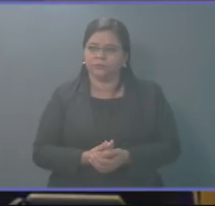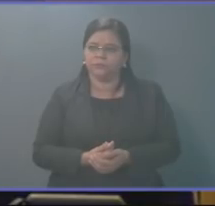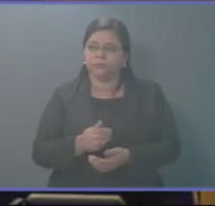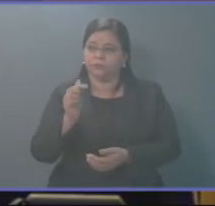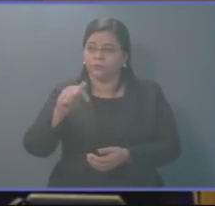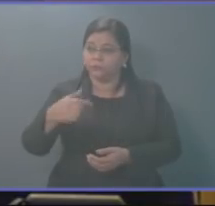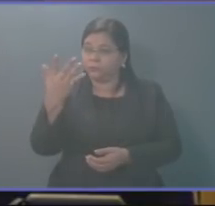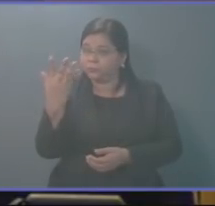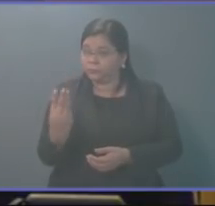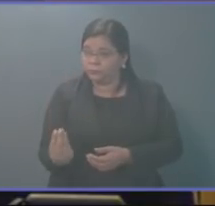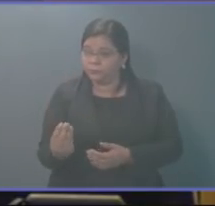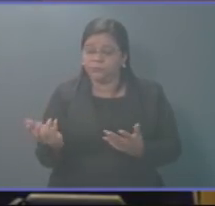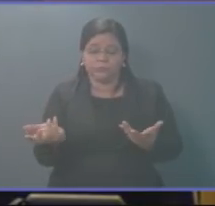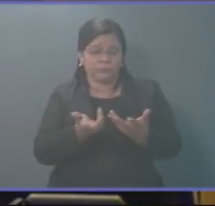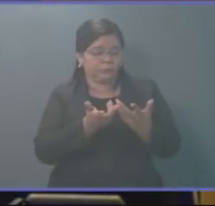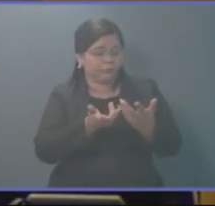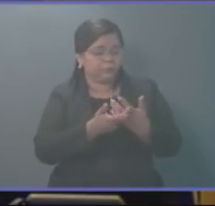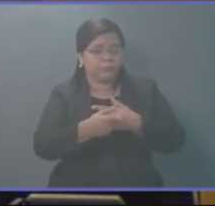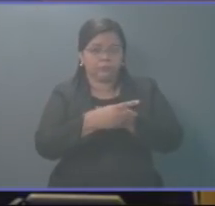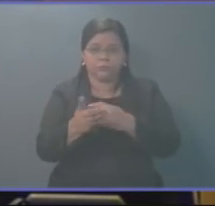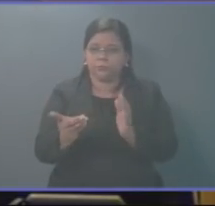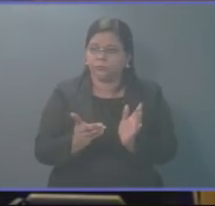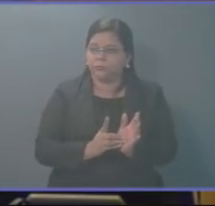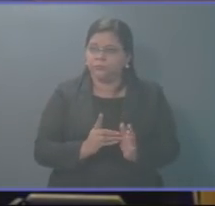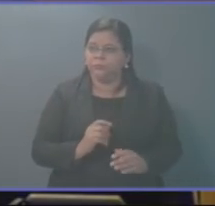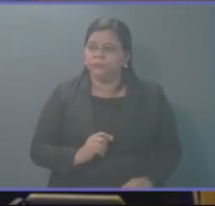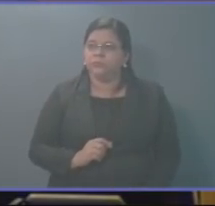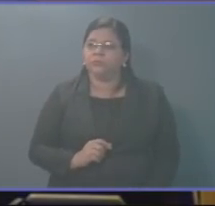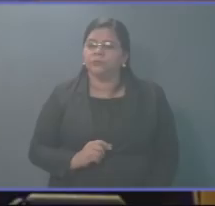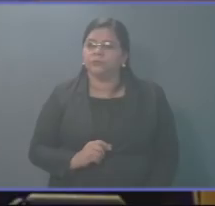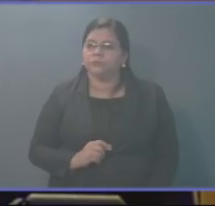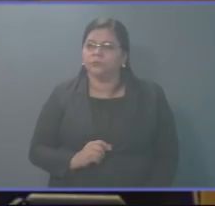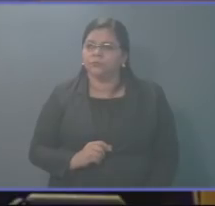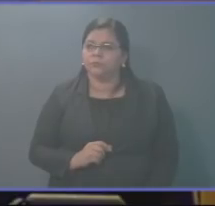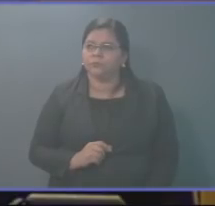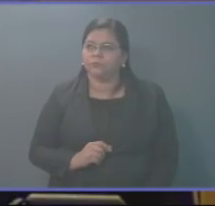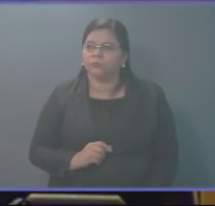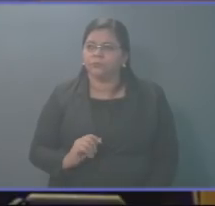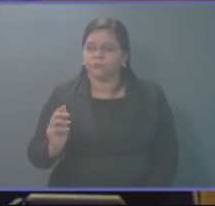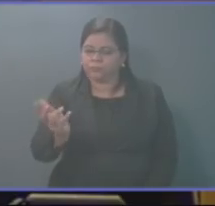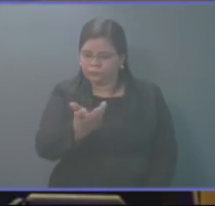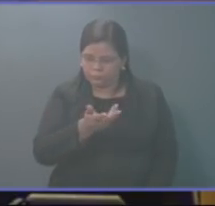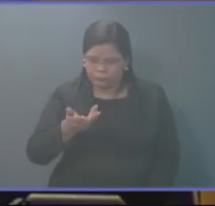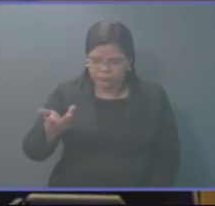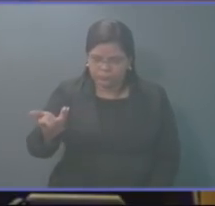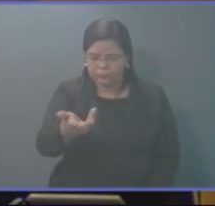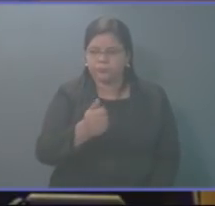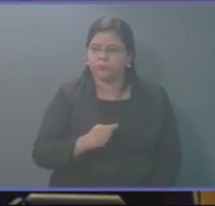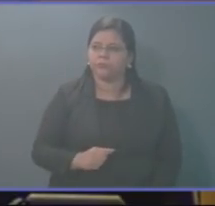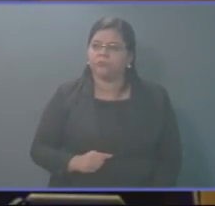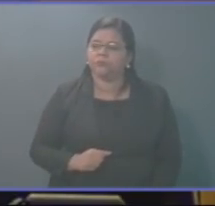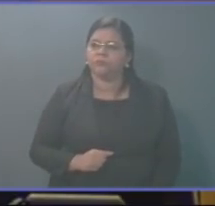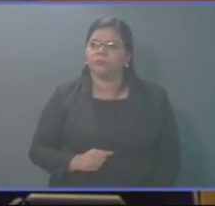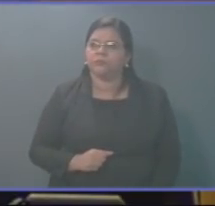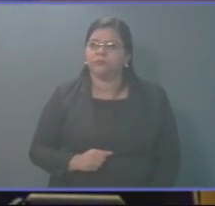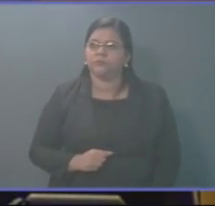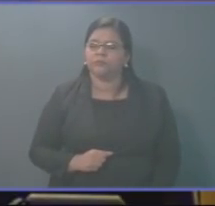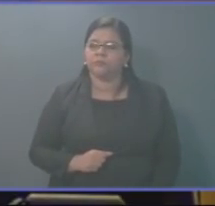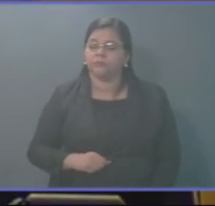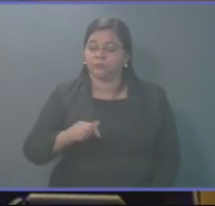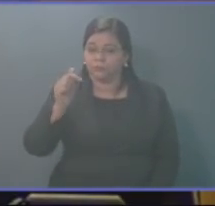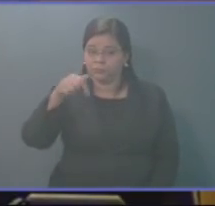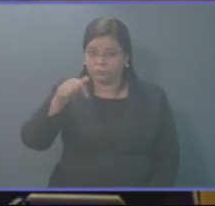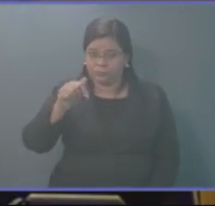este día, estimados compañeros diputados y diputadas y público presente,